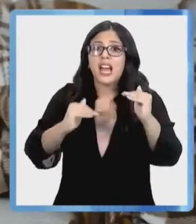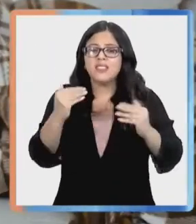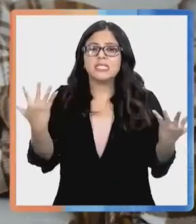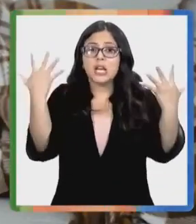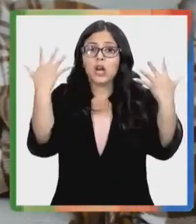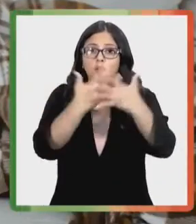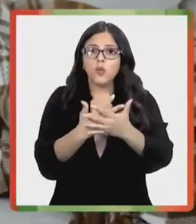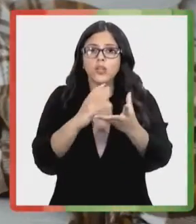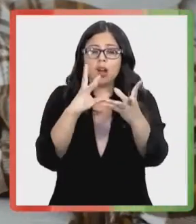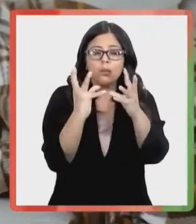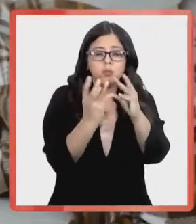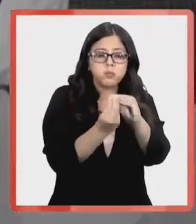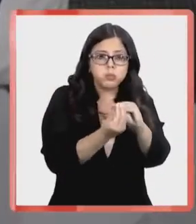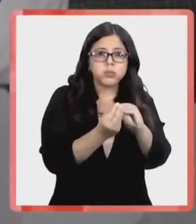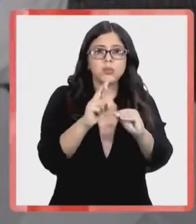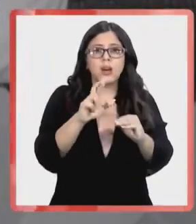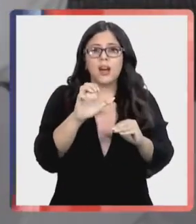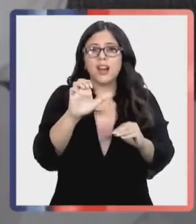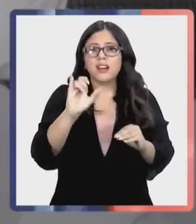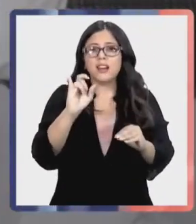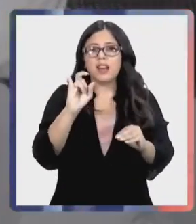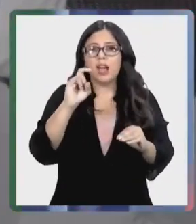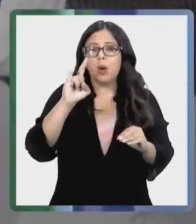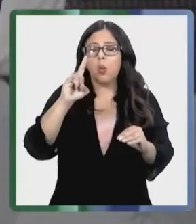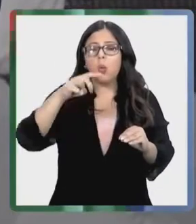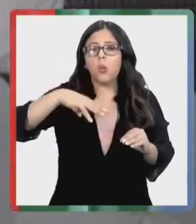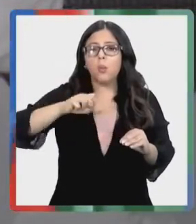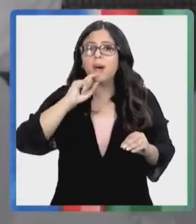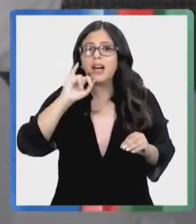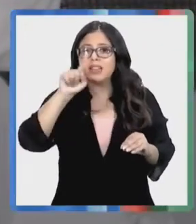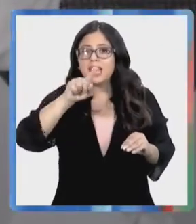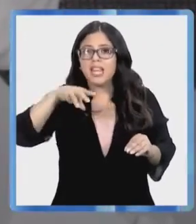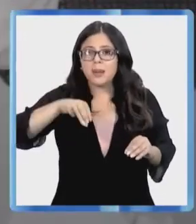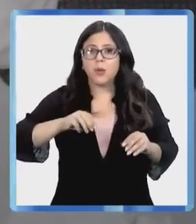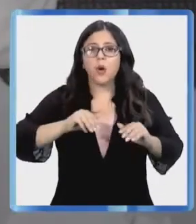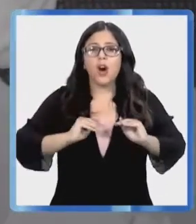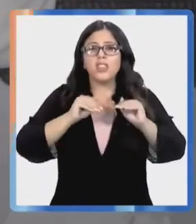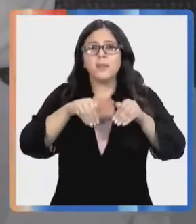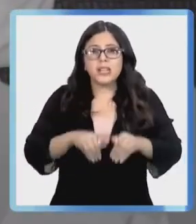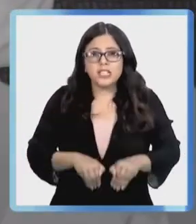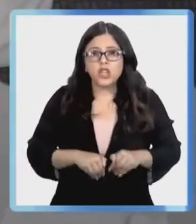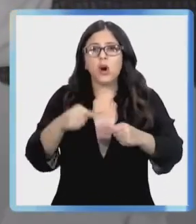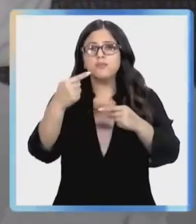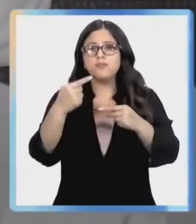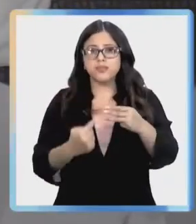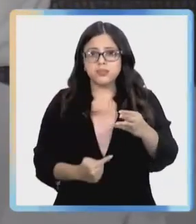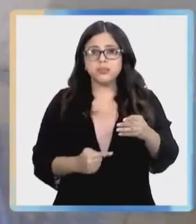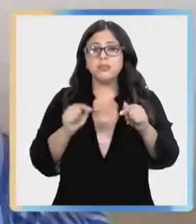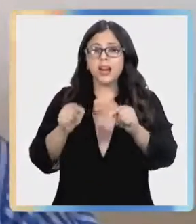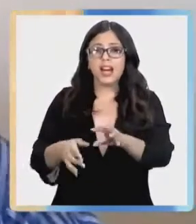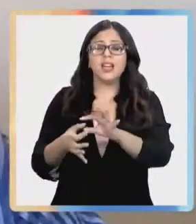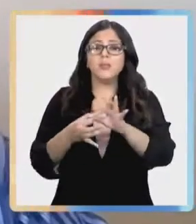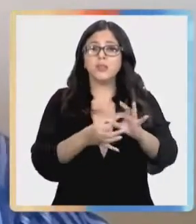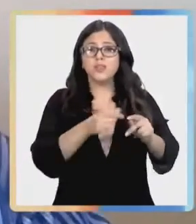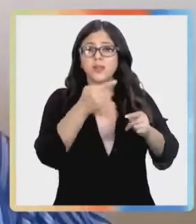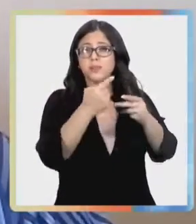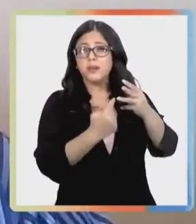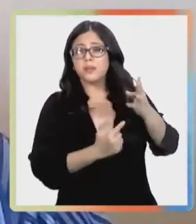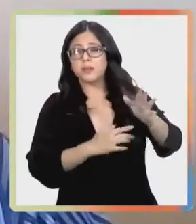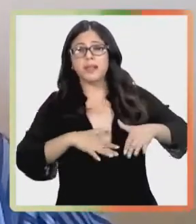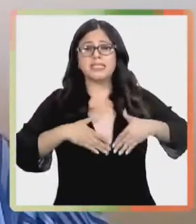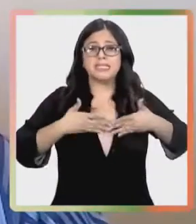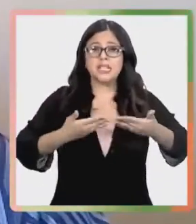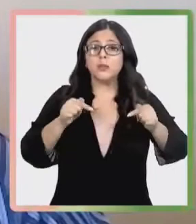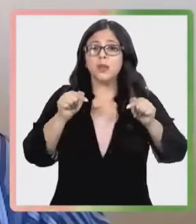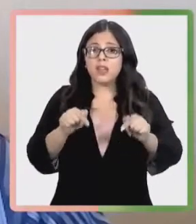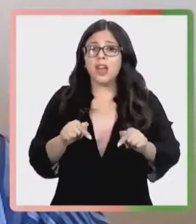con artritis, con reumatismo, con lupus, con depresión crónica, en fin, dado que tiene una multiplicidad de síntomas